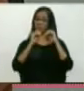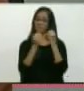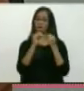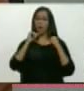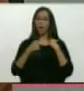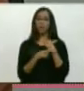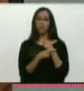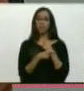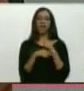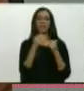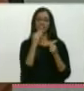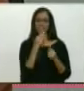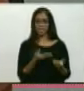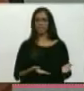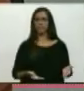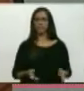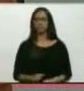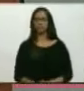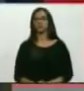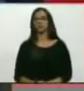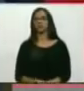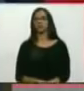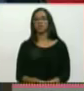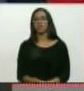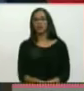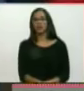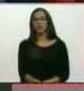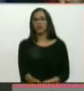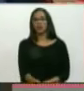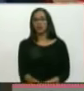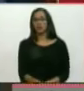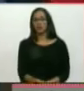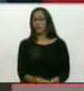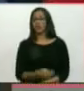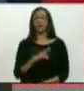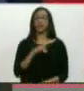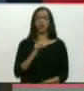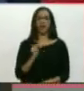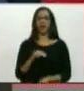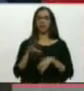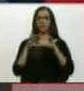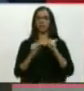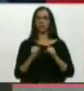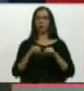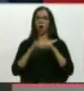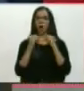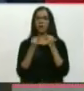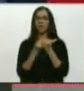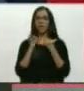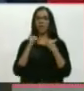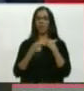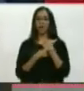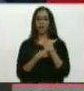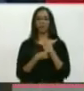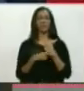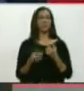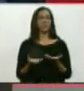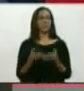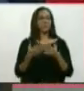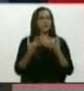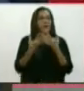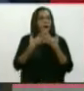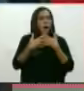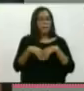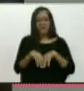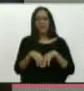Guaidó aquí cerquita. Que de hecho, que no era que estaban allanando las oficinas de Guaidó, sino esas empresas que están metidas en